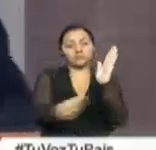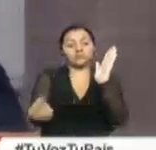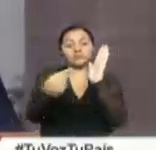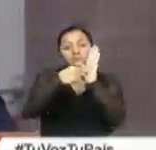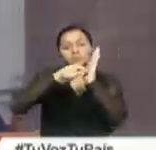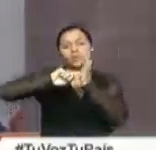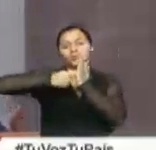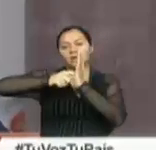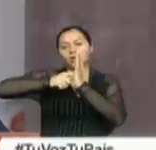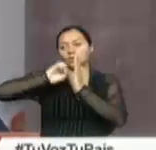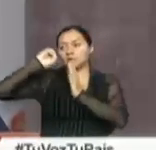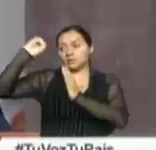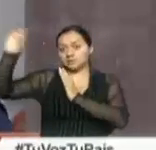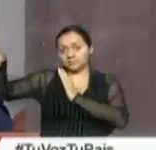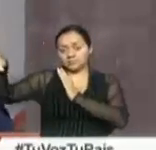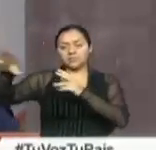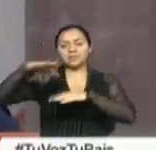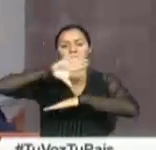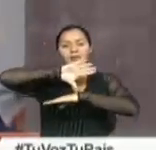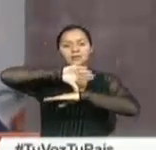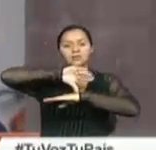registradas aquí en los archivos de Carondelet e